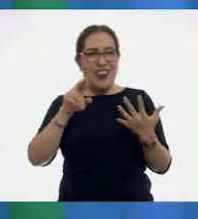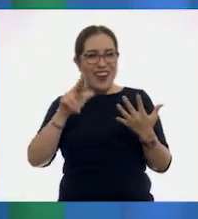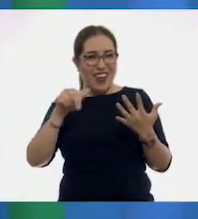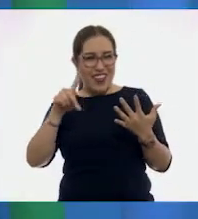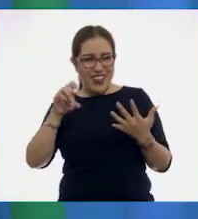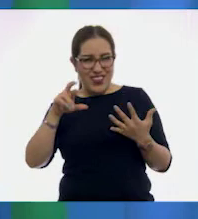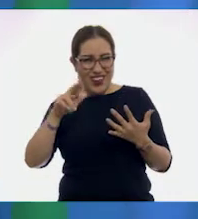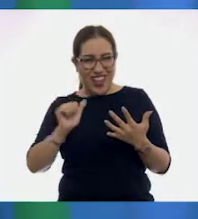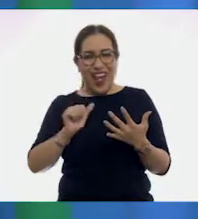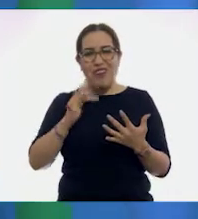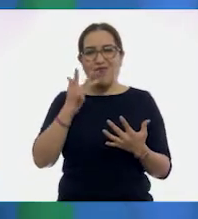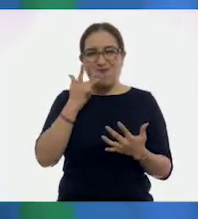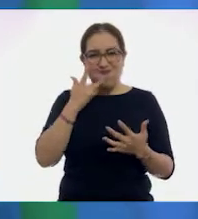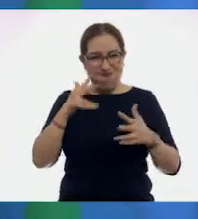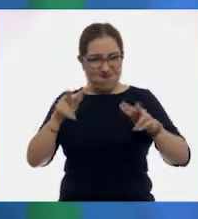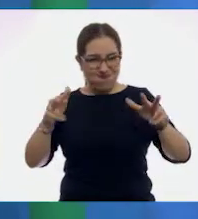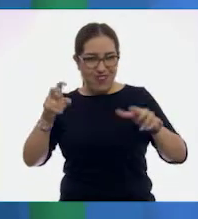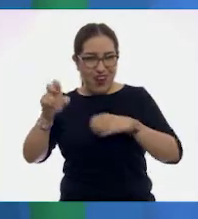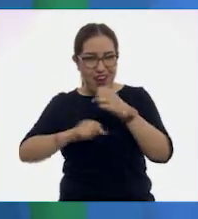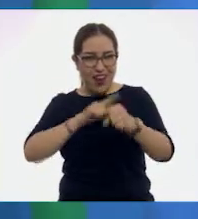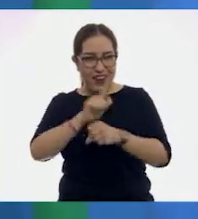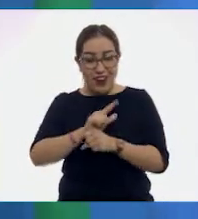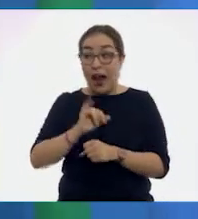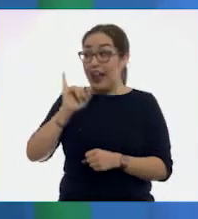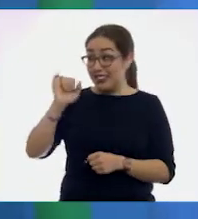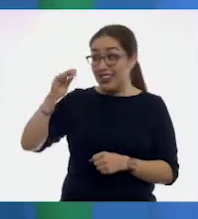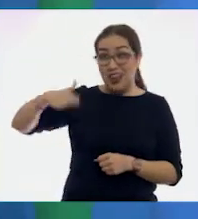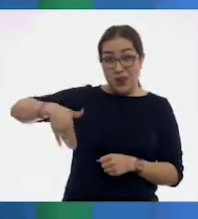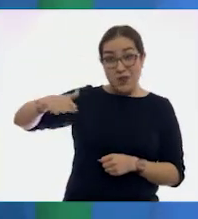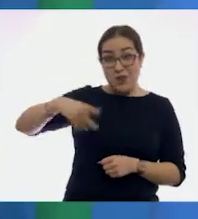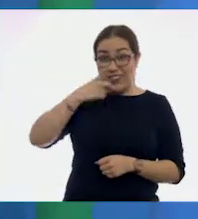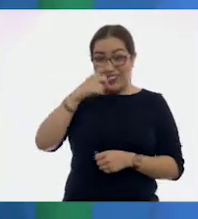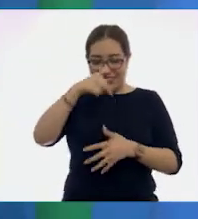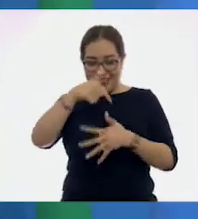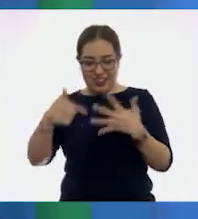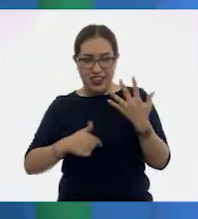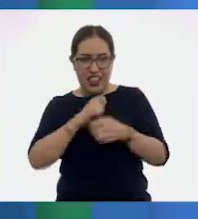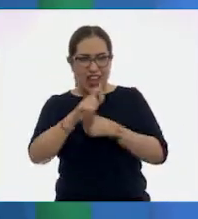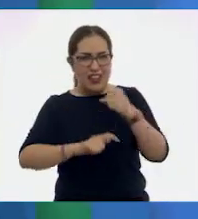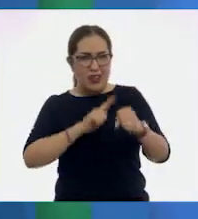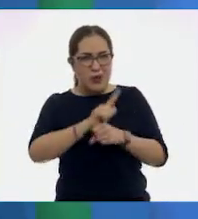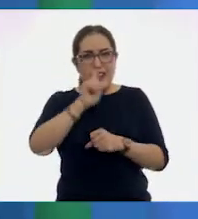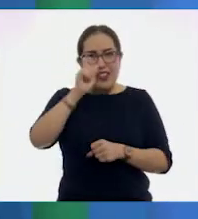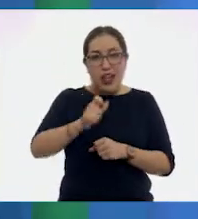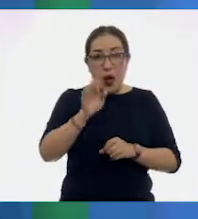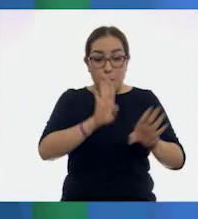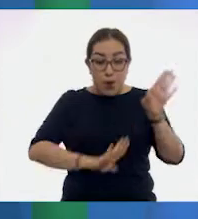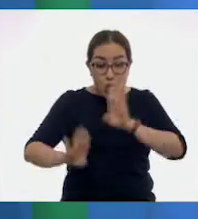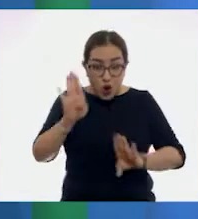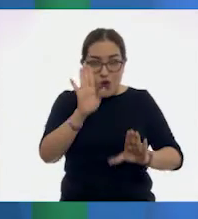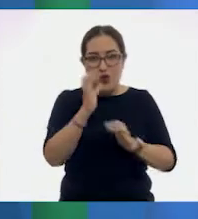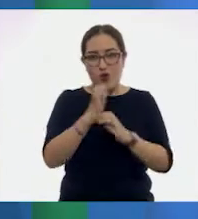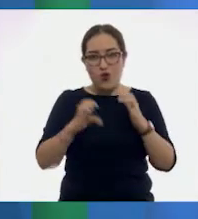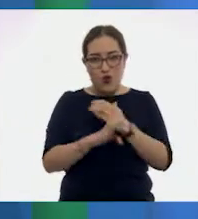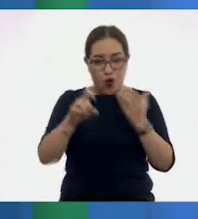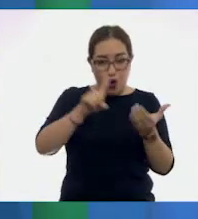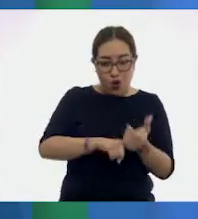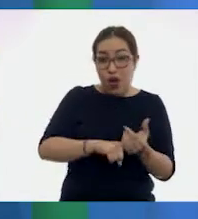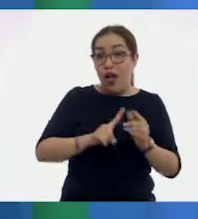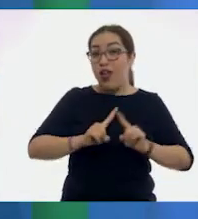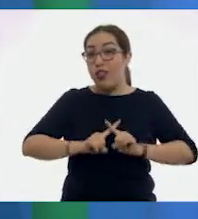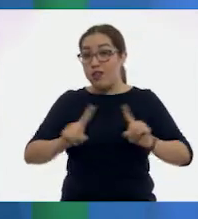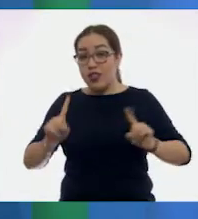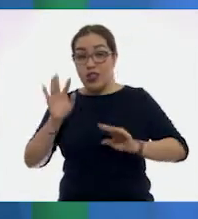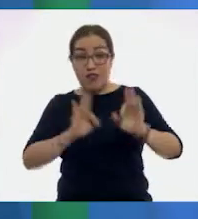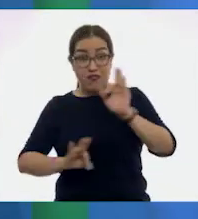Los ejemplos que mencionaste se refieren a los factores biológicos o bióticos, mientras que los factores físicos